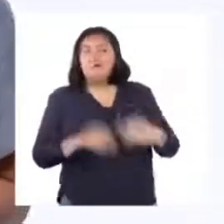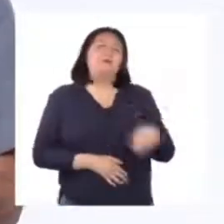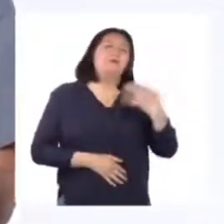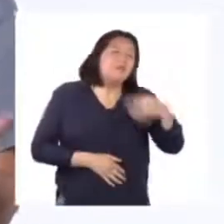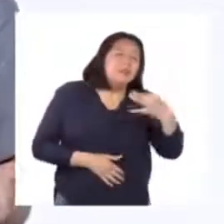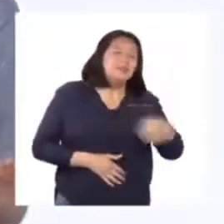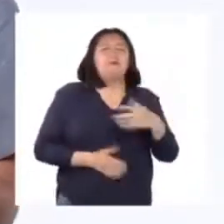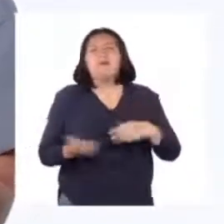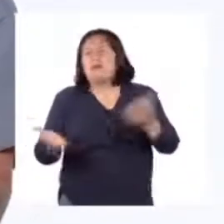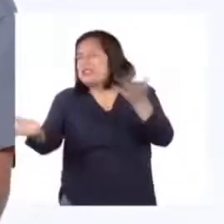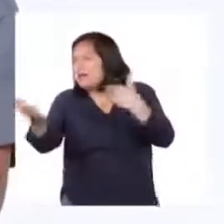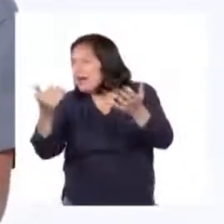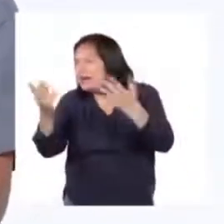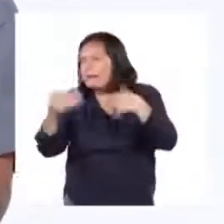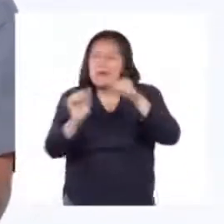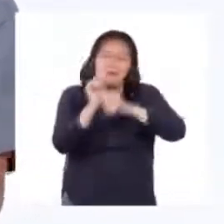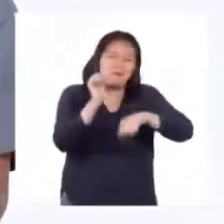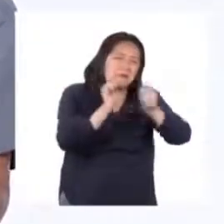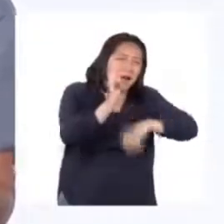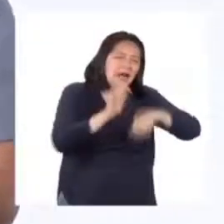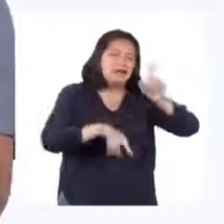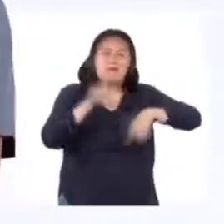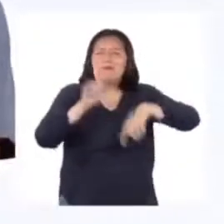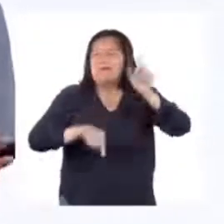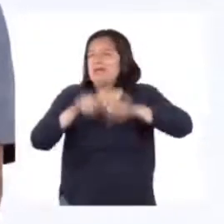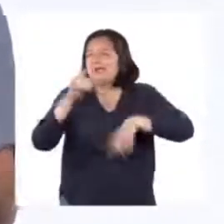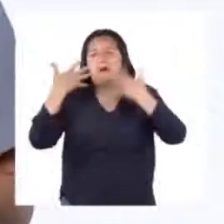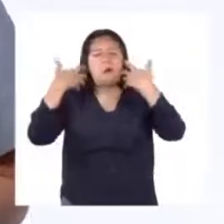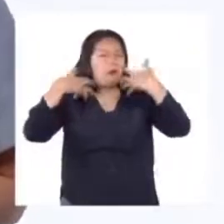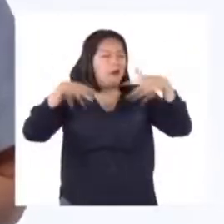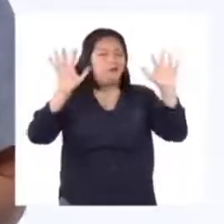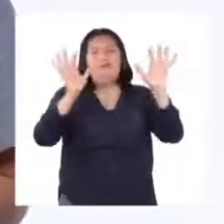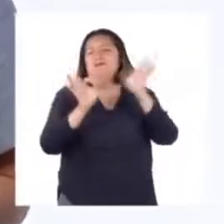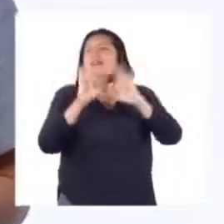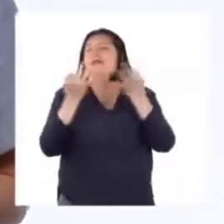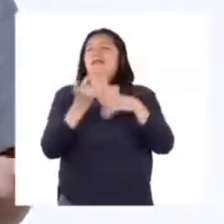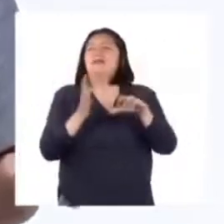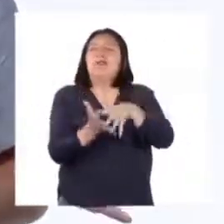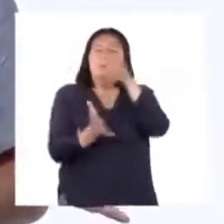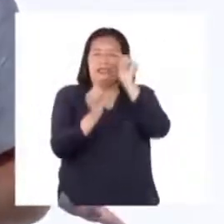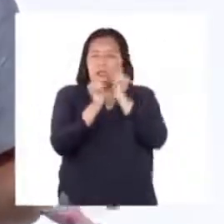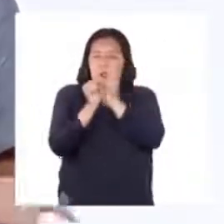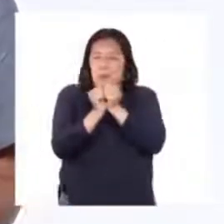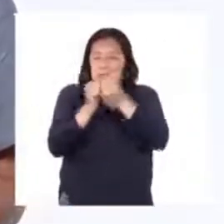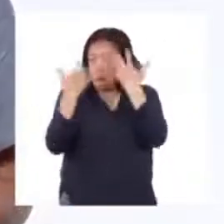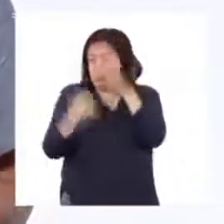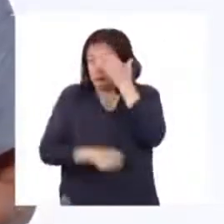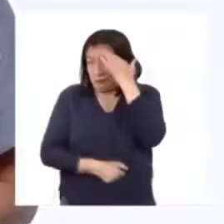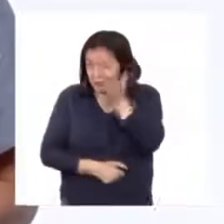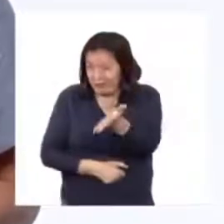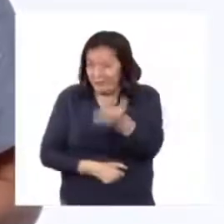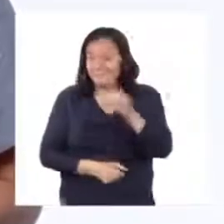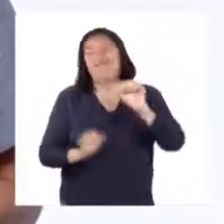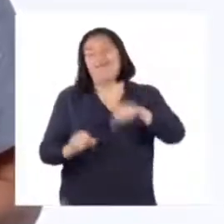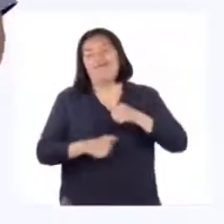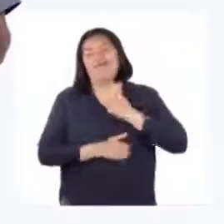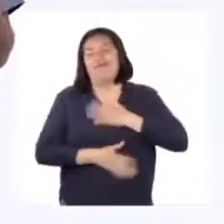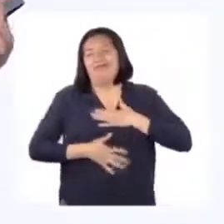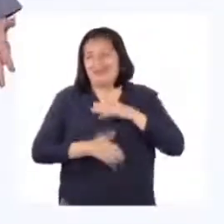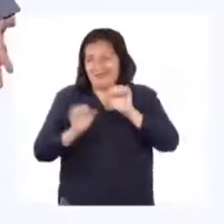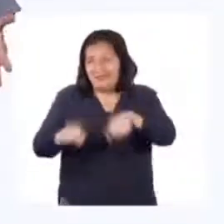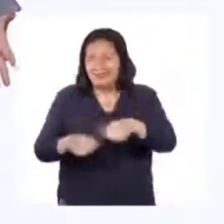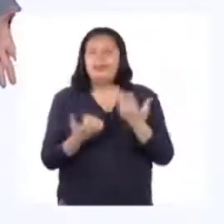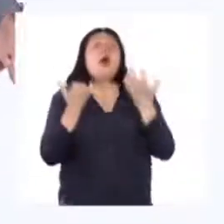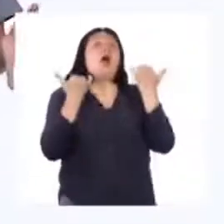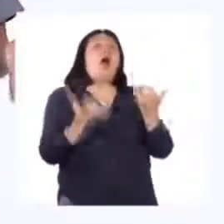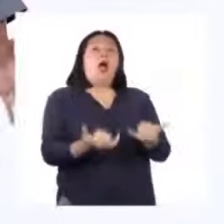siempre, puedes pasar la voz a tus hermanos, primas o cualquier familiar porque aprender juntos, ya lo sabes, siempre es más divertido. El